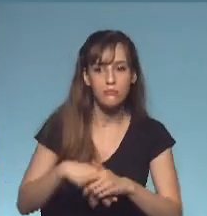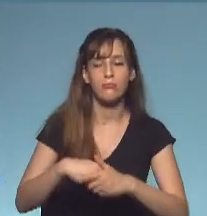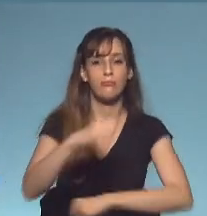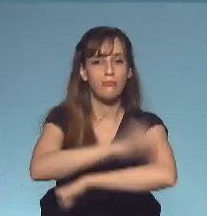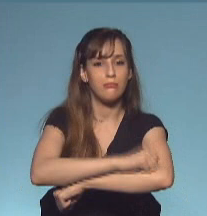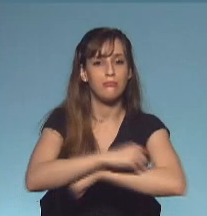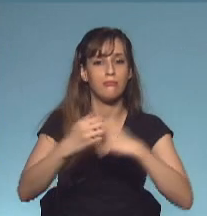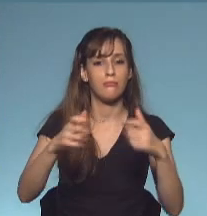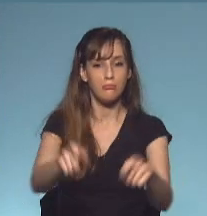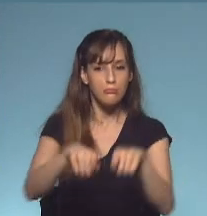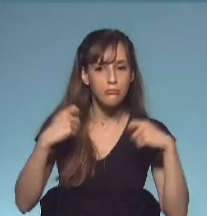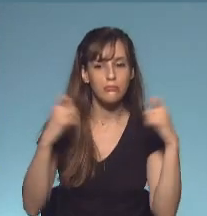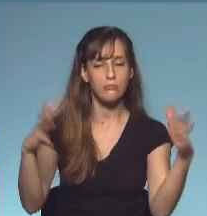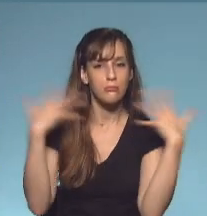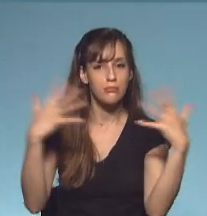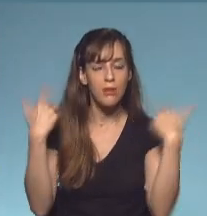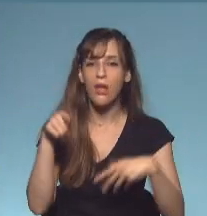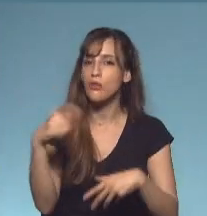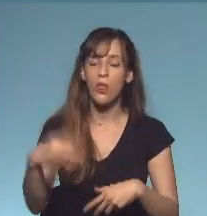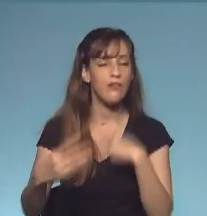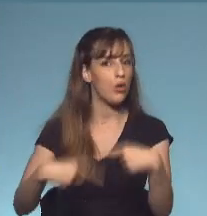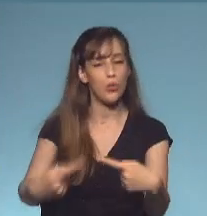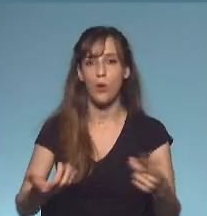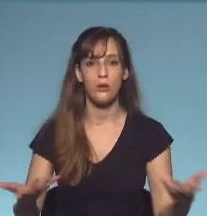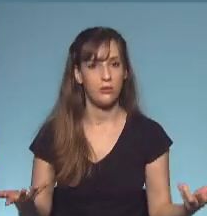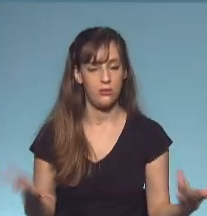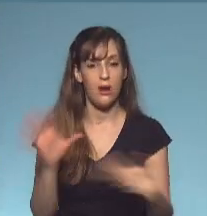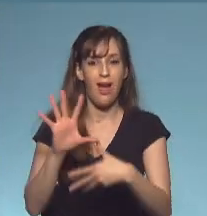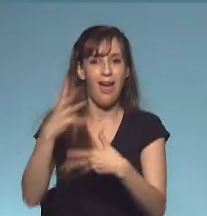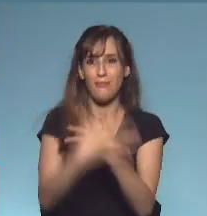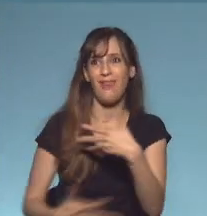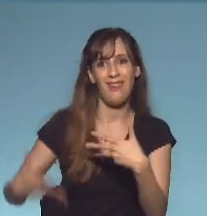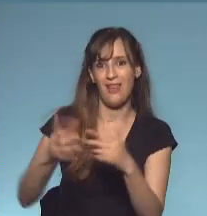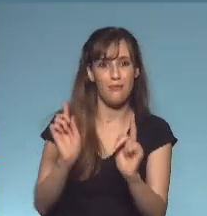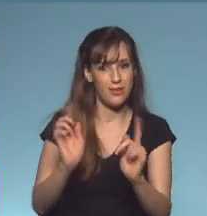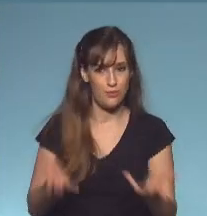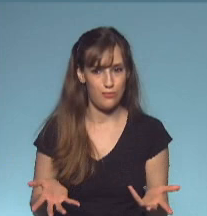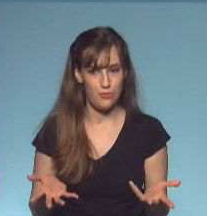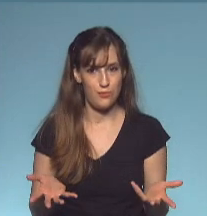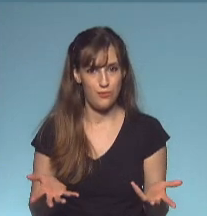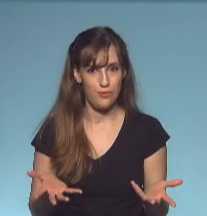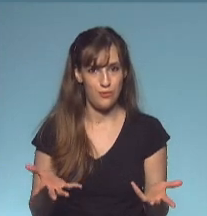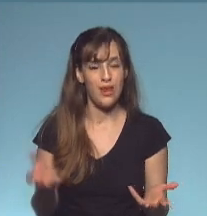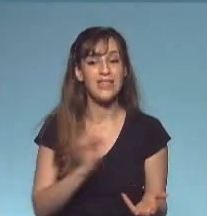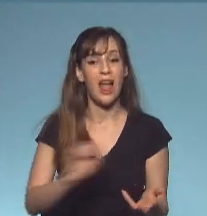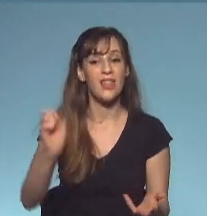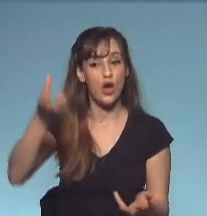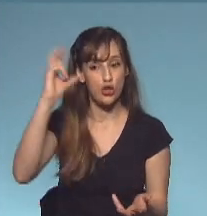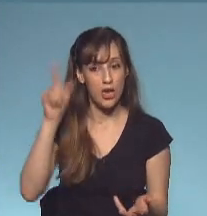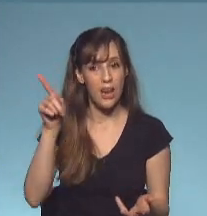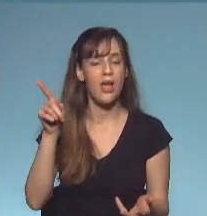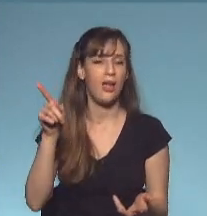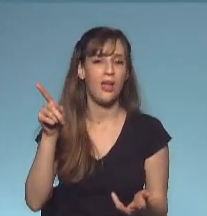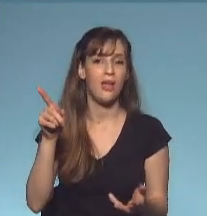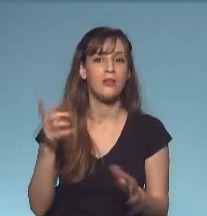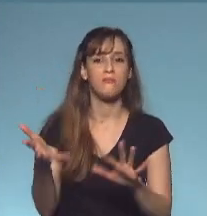es lo que tenemos que seguir haciendo. América Latina. Santiago de Chile entró en cuarentena estricta a